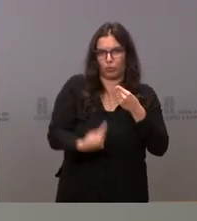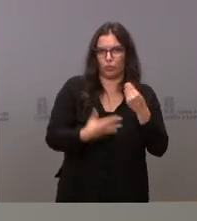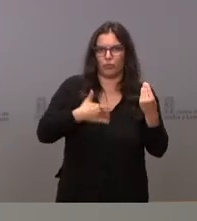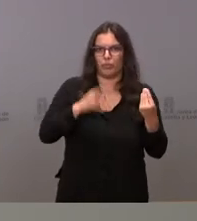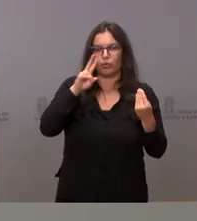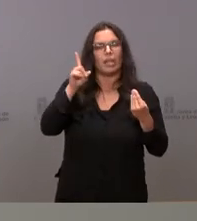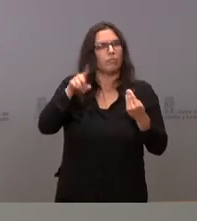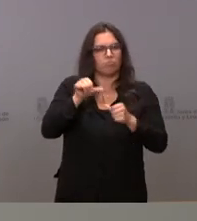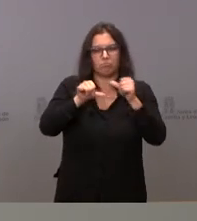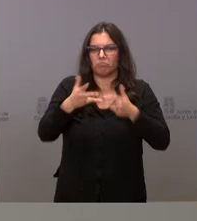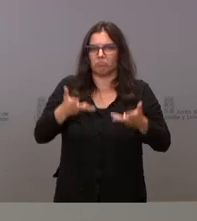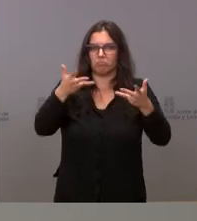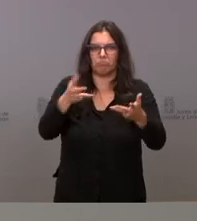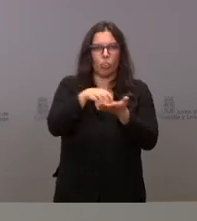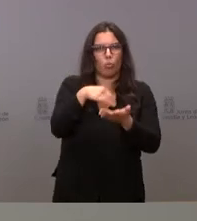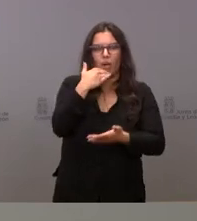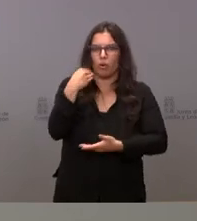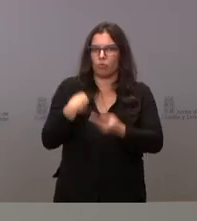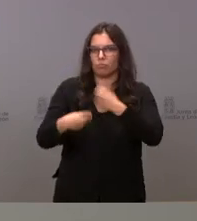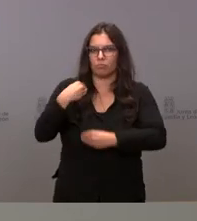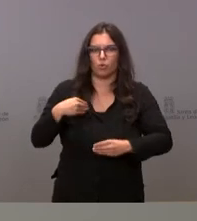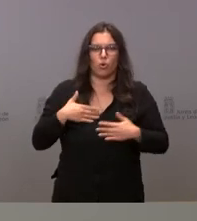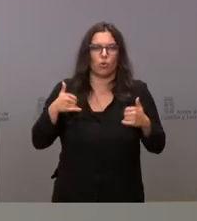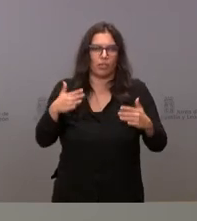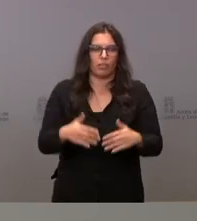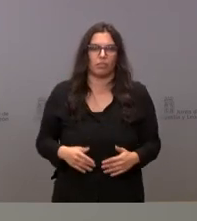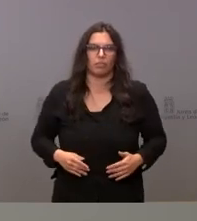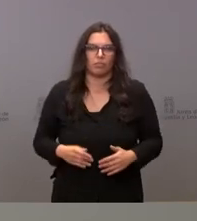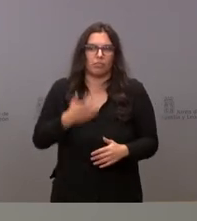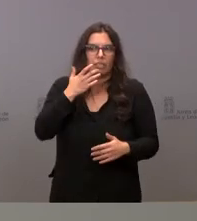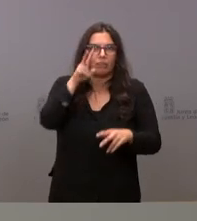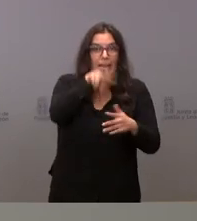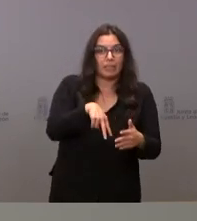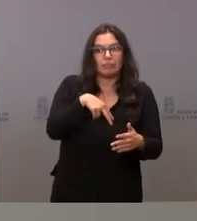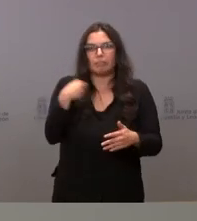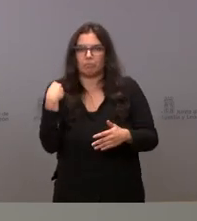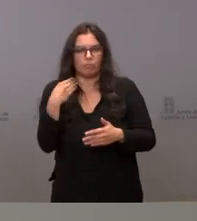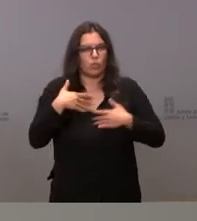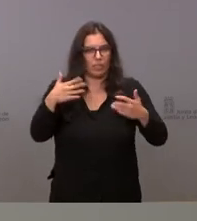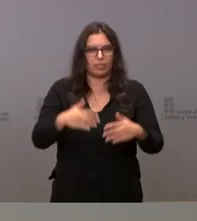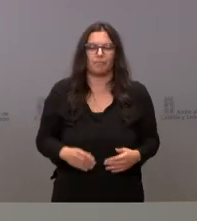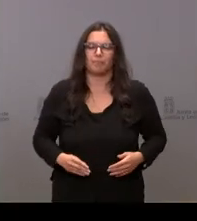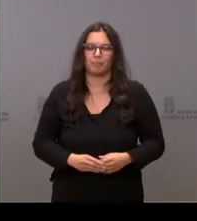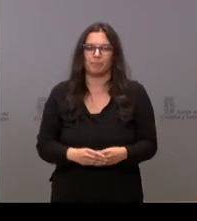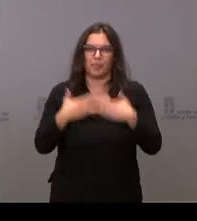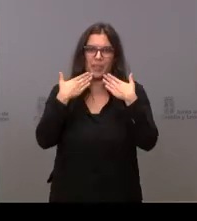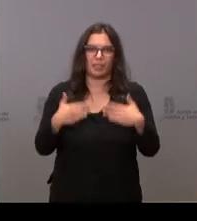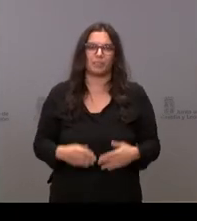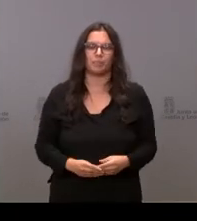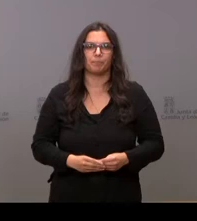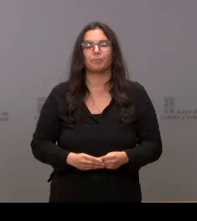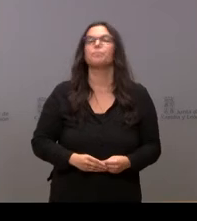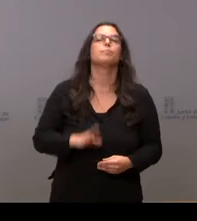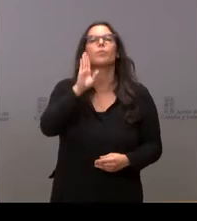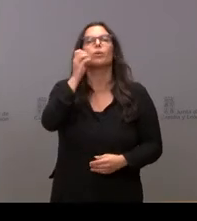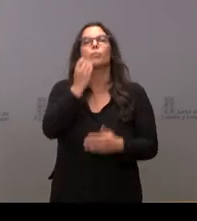su disposición para cualquier duda que se pueda generar a raíz de la lectura de ese texto. Gracias. Sí, hola,